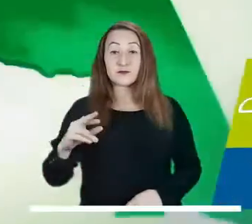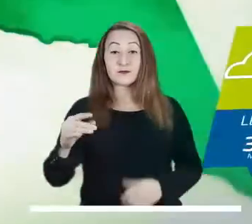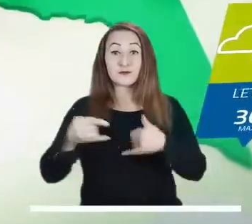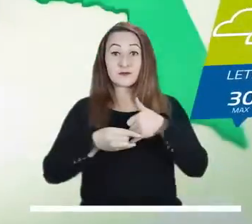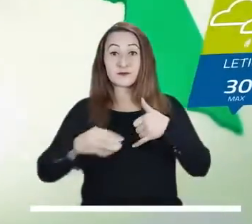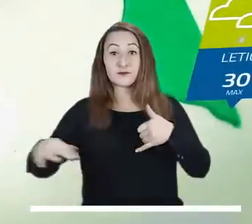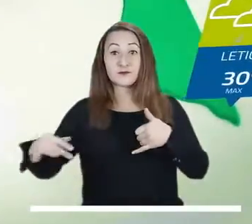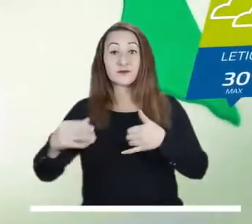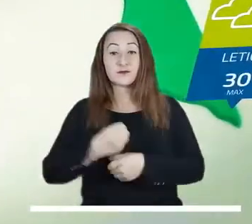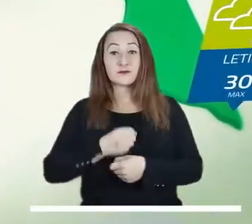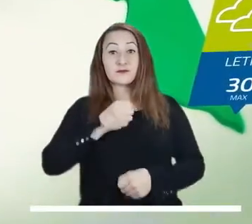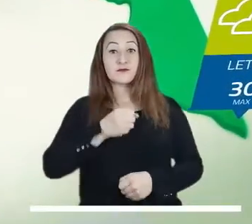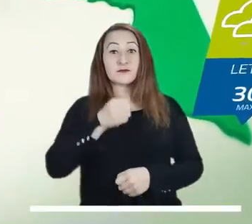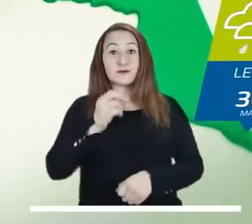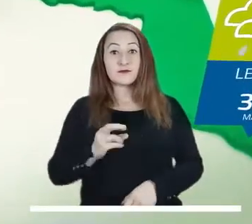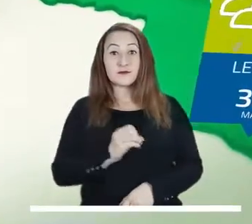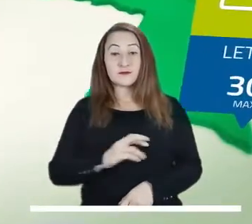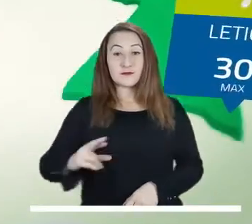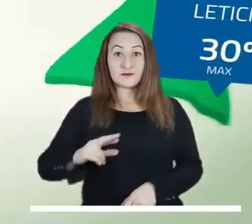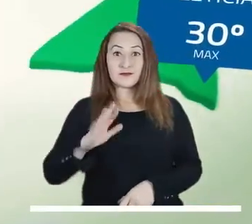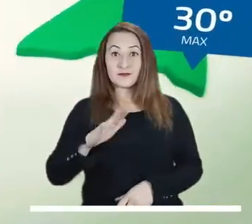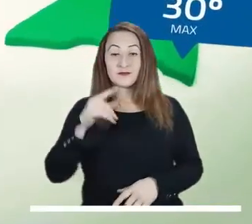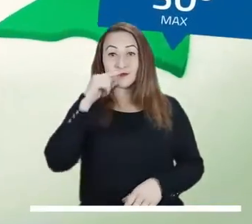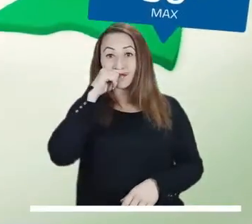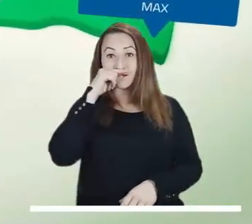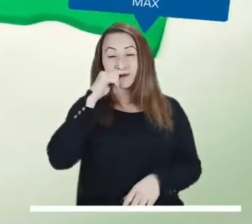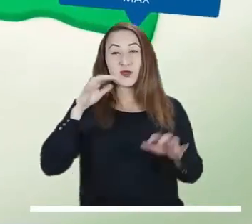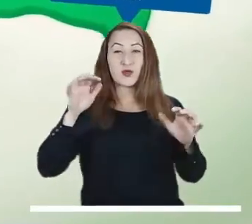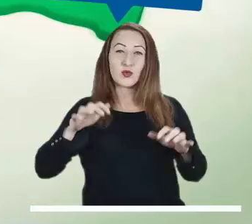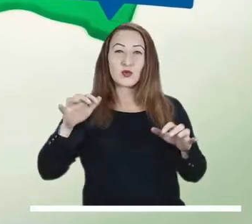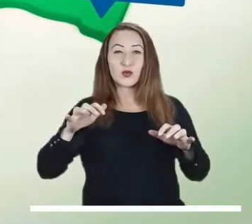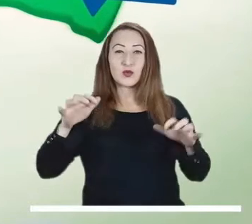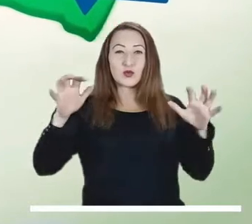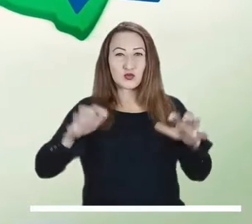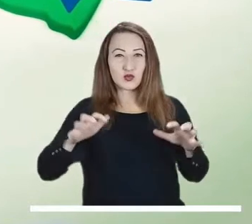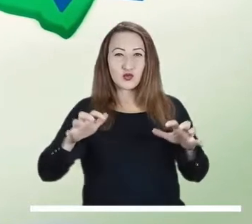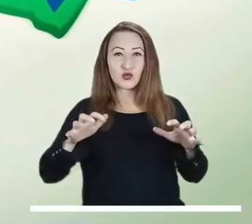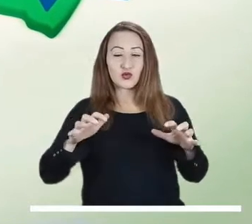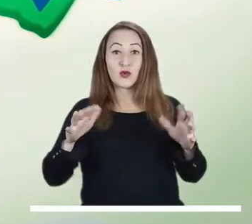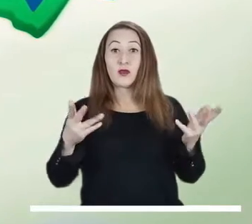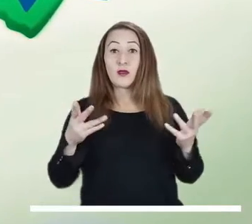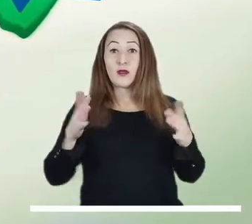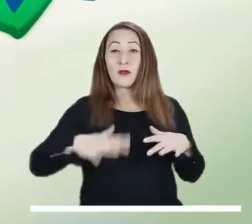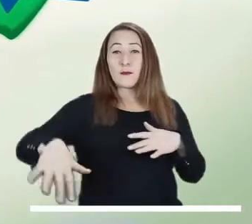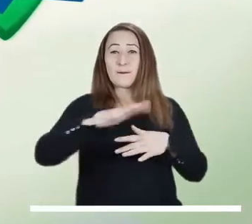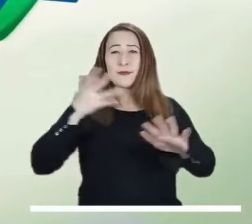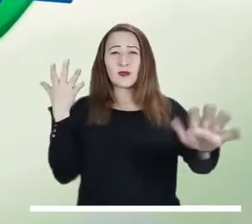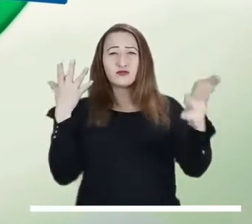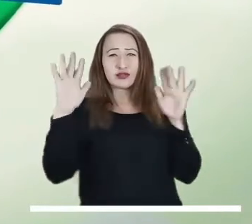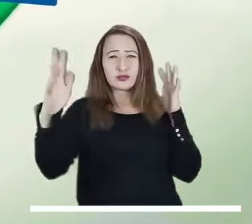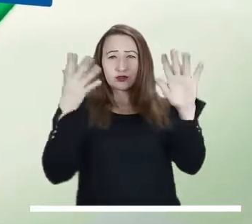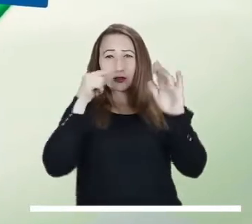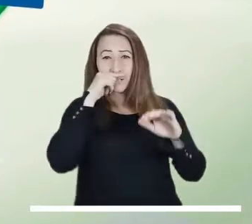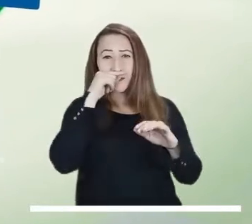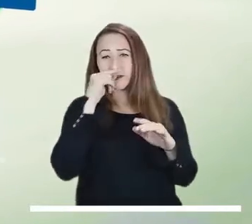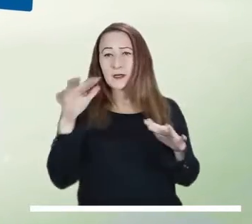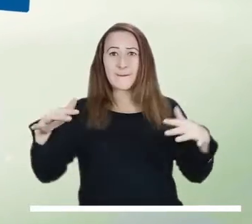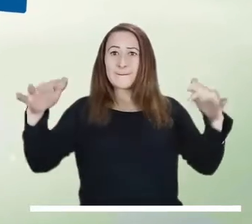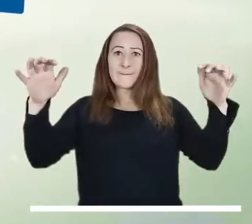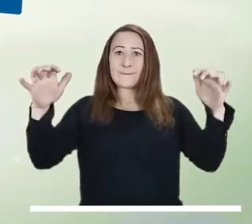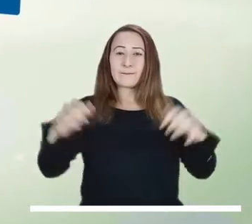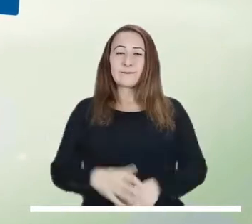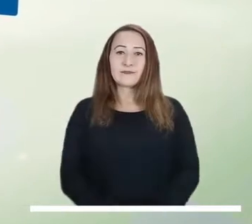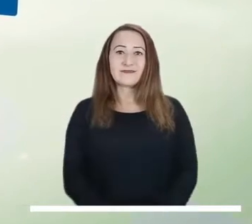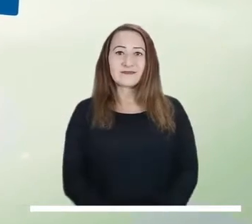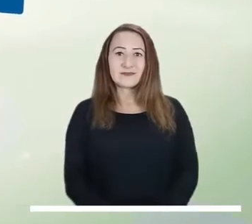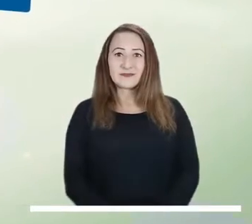que en el oriente de Guainía, Vaupés y sur y oriente de Amazonas se anticipan lluvias ligeras y moderadas, en el resto de la selva amazónica se esperan